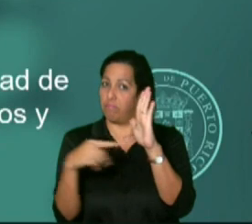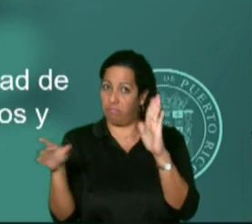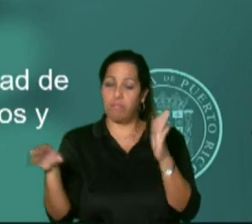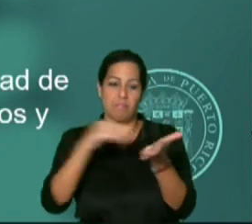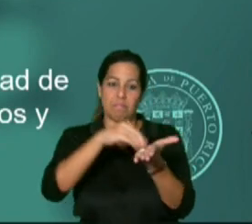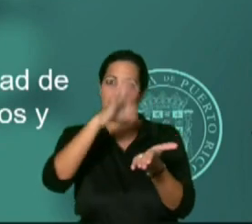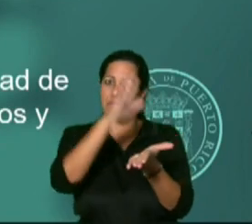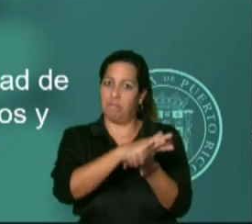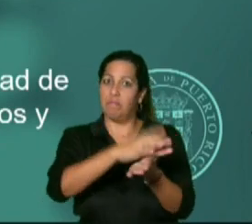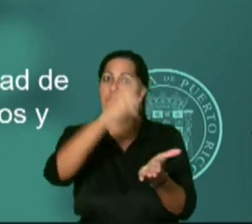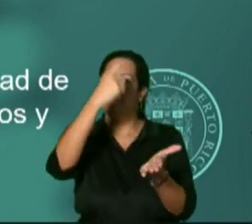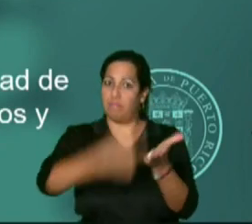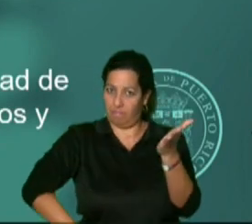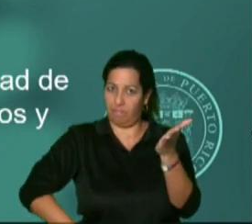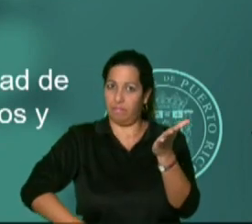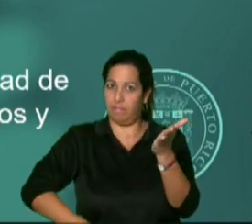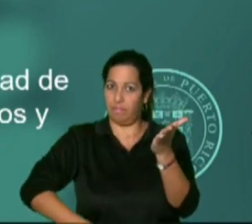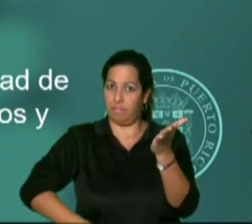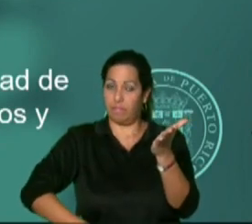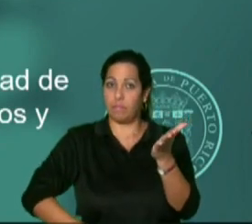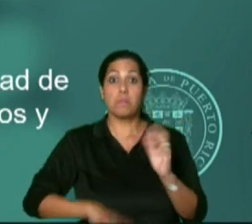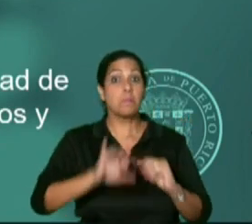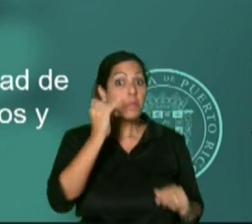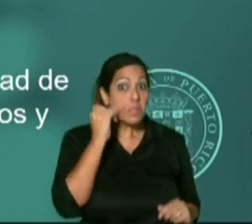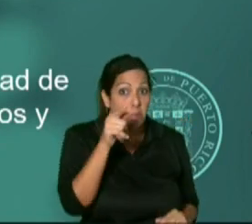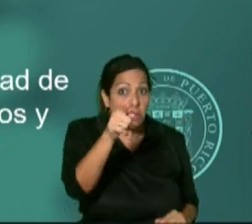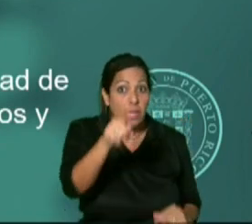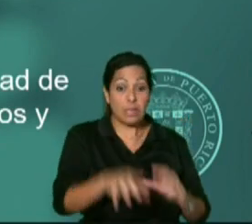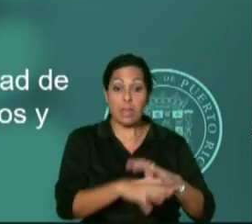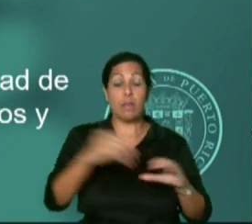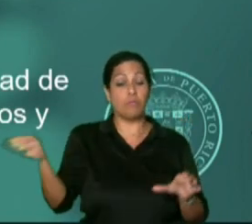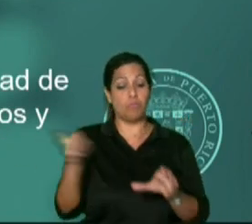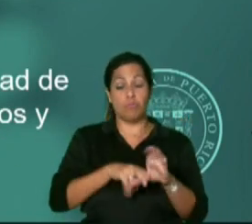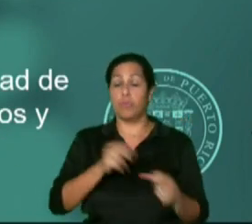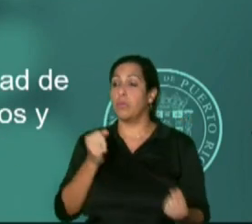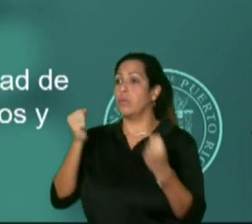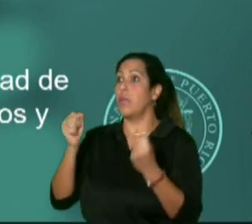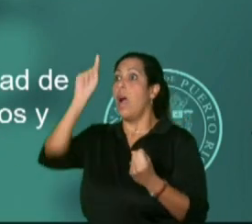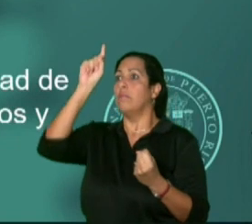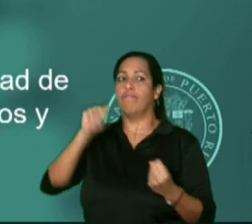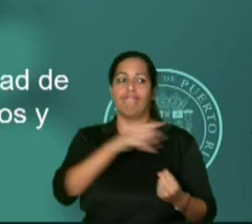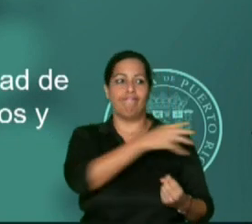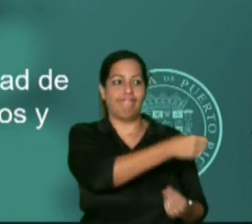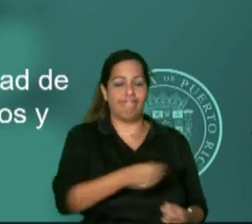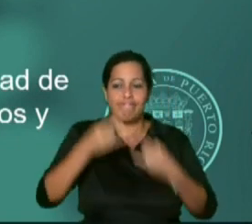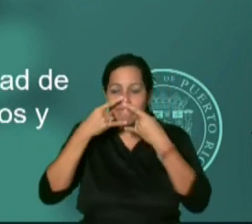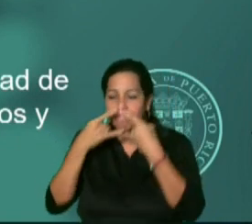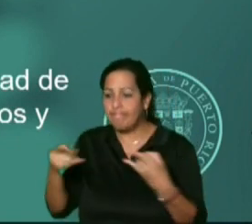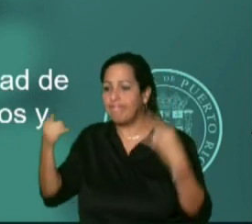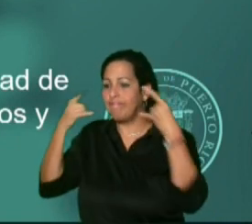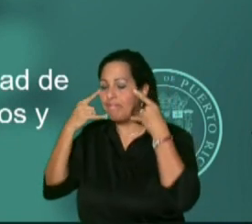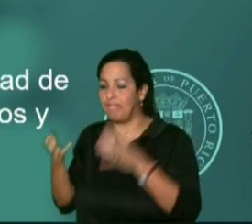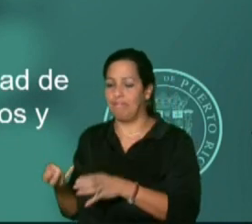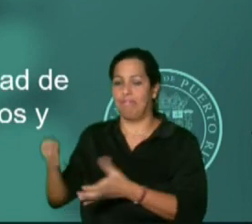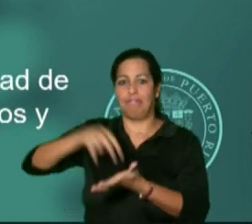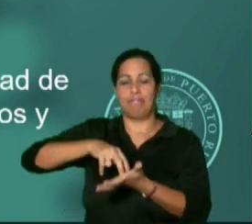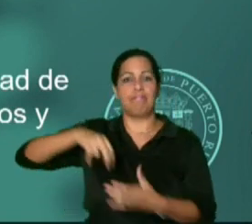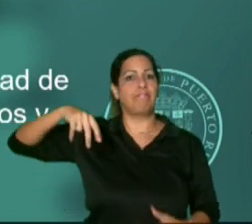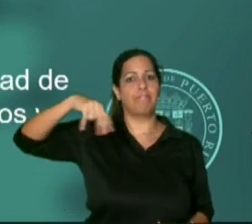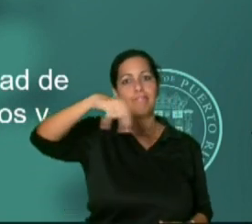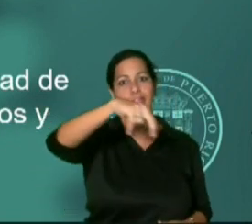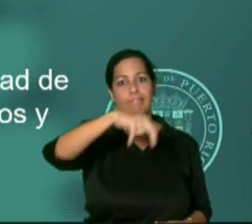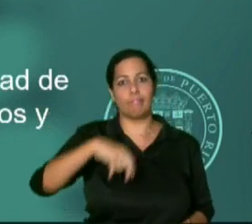de estas multas. Así que, si usted va a salir, tiene que tener la mascarilla puesta. Se